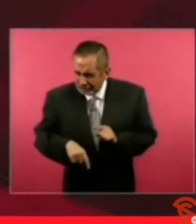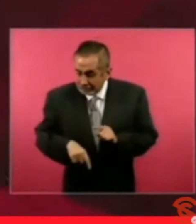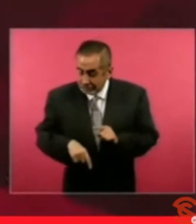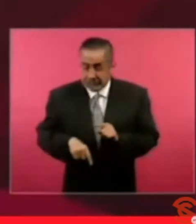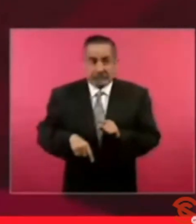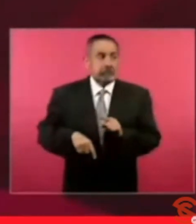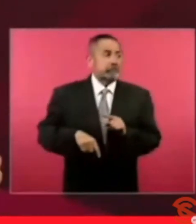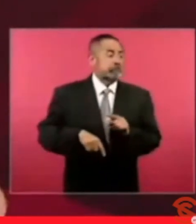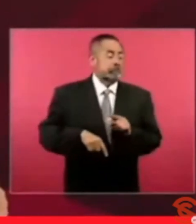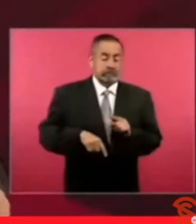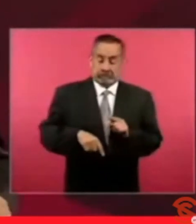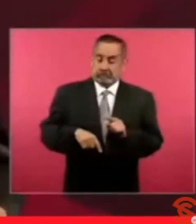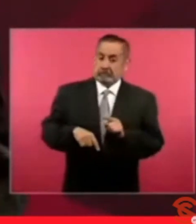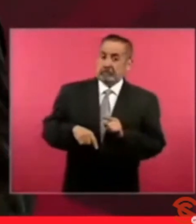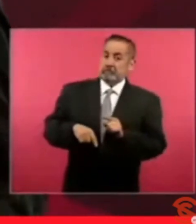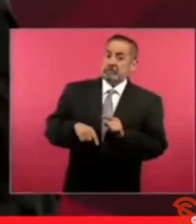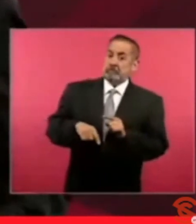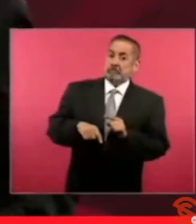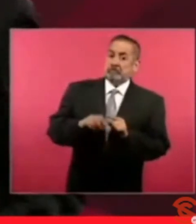Ah.